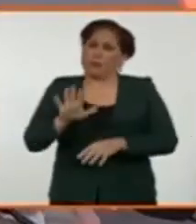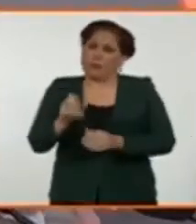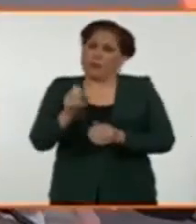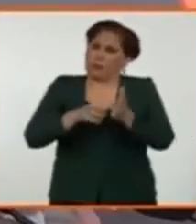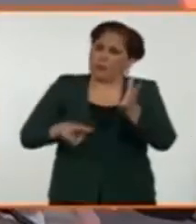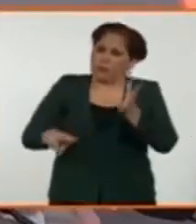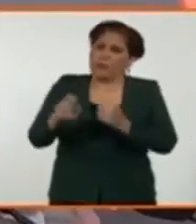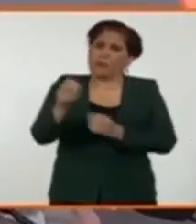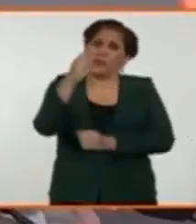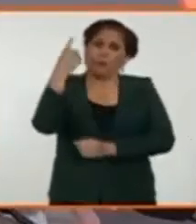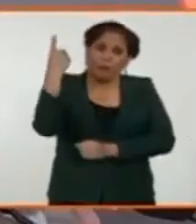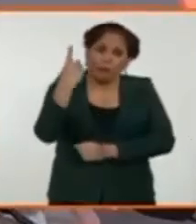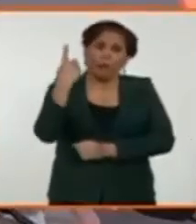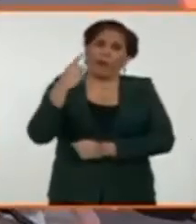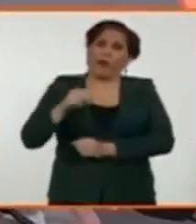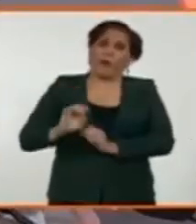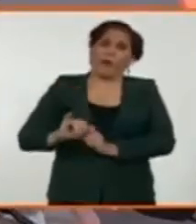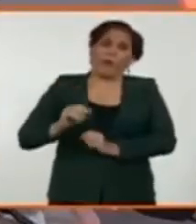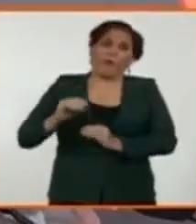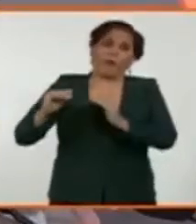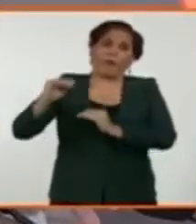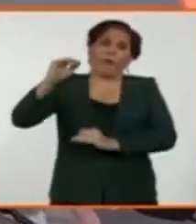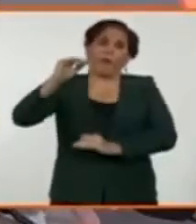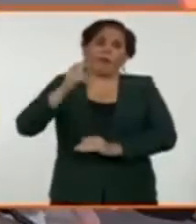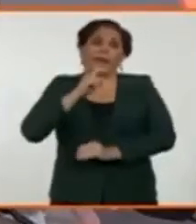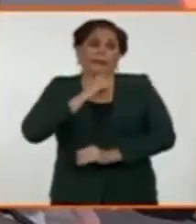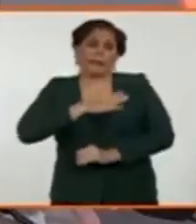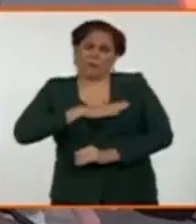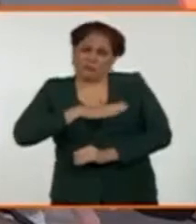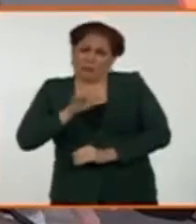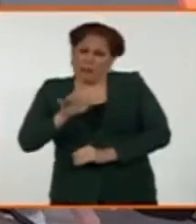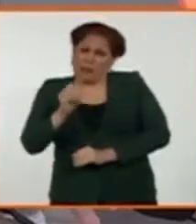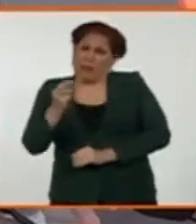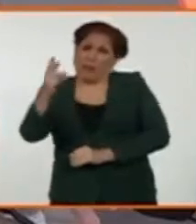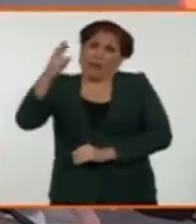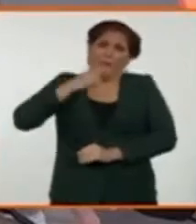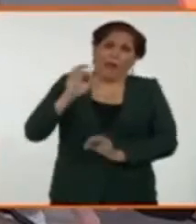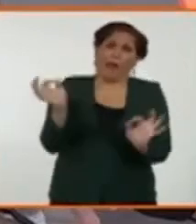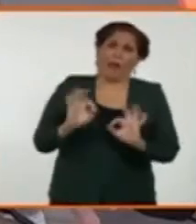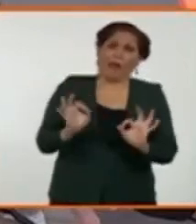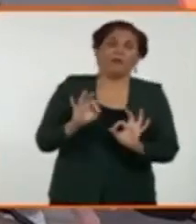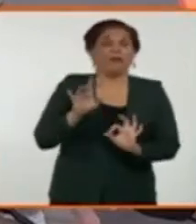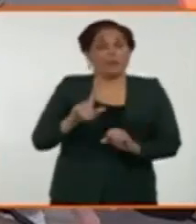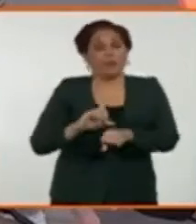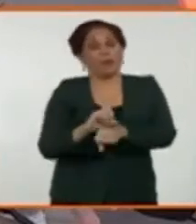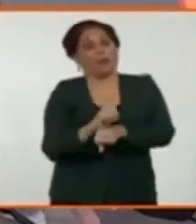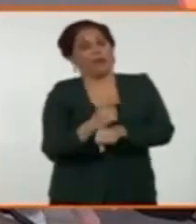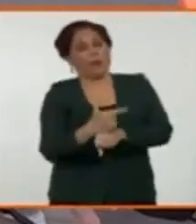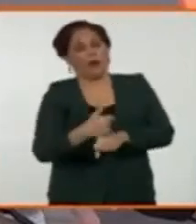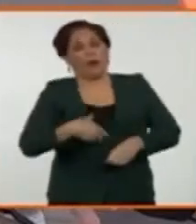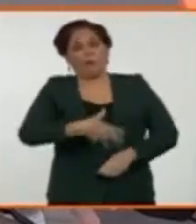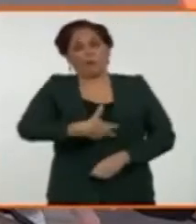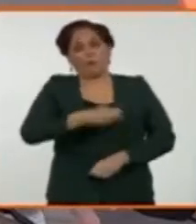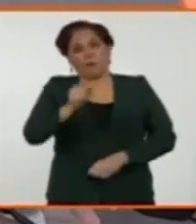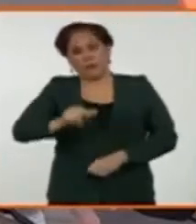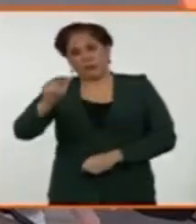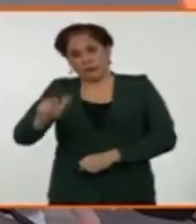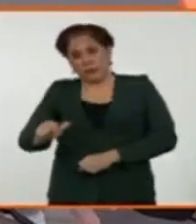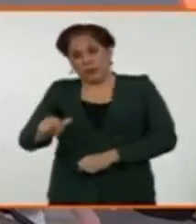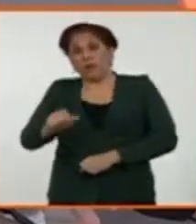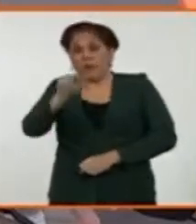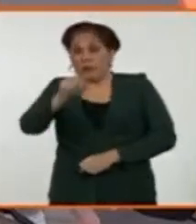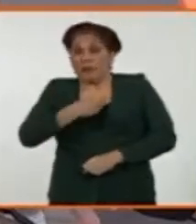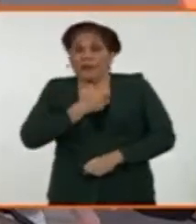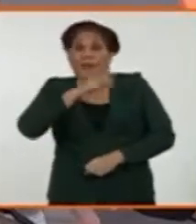objetivo era un análisis subjetivo no estás viendo toda la persona sin embargo esto propicia que quienes están hablando